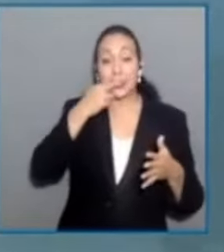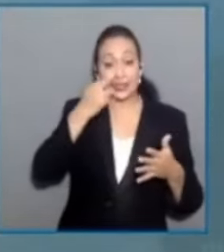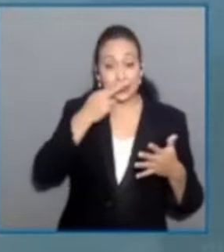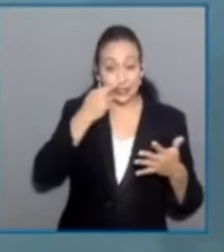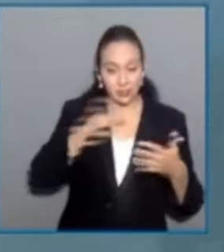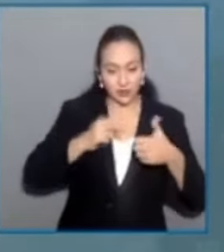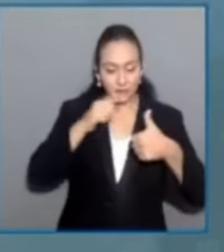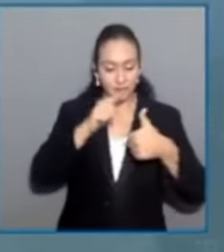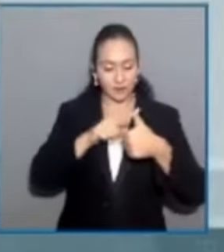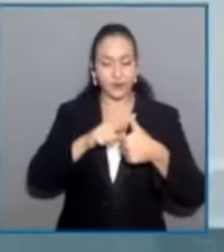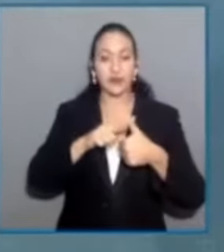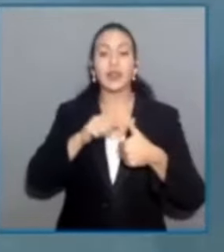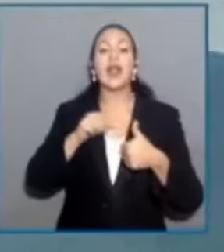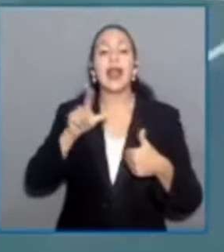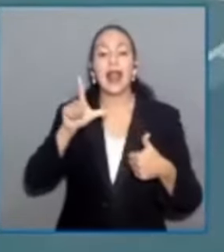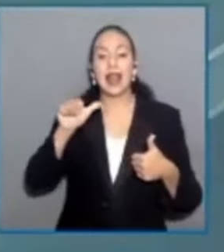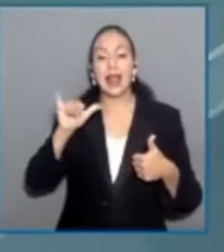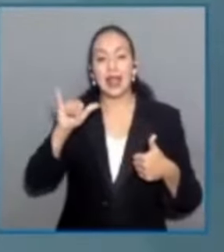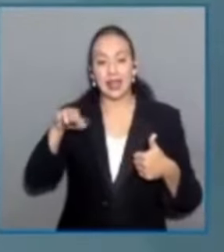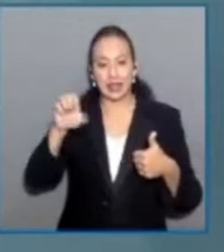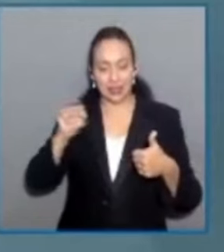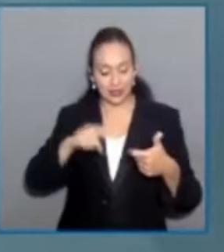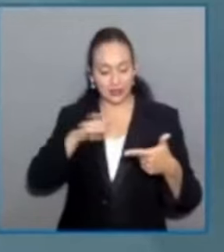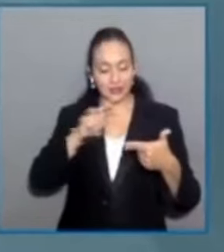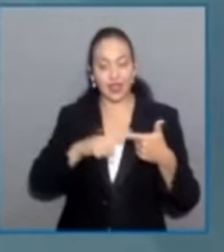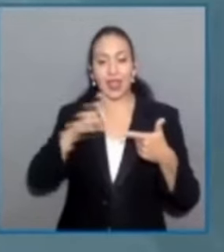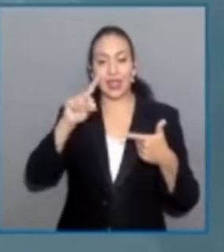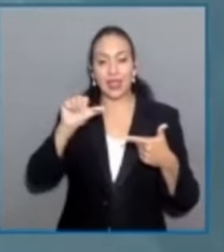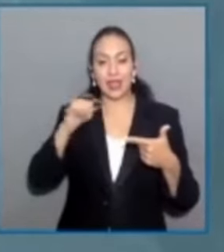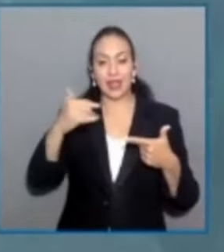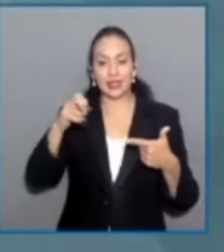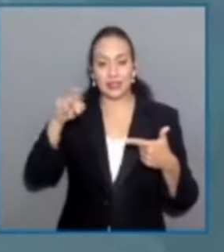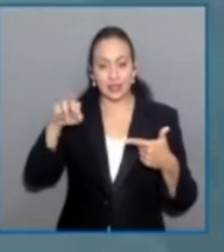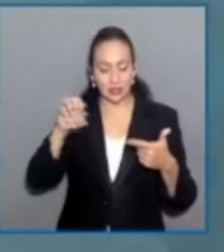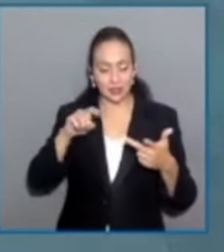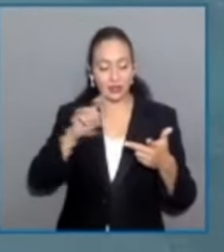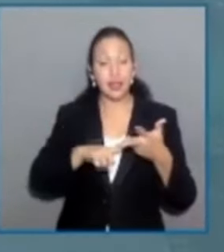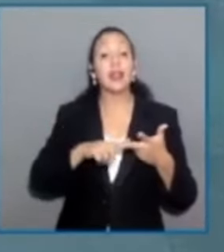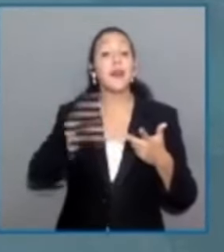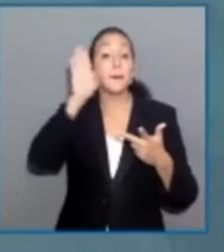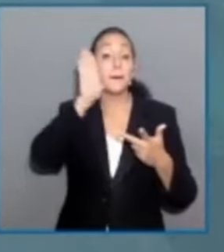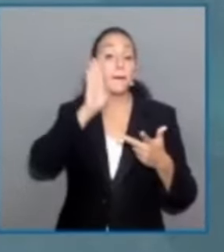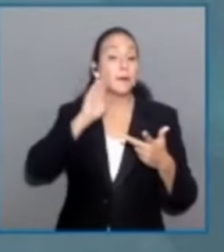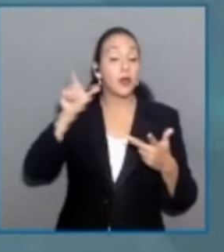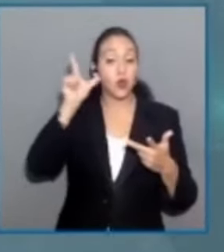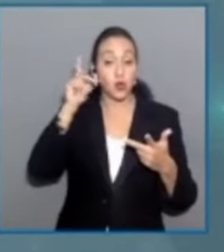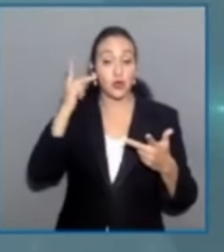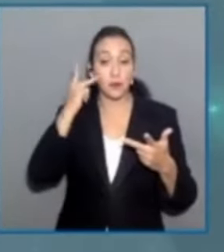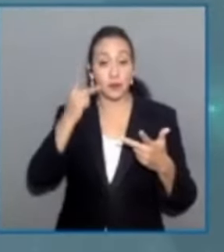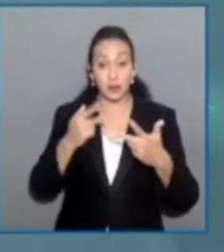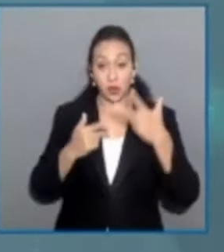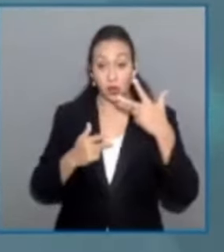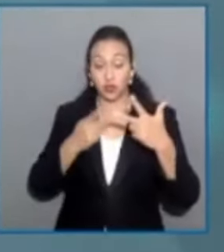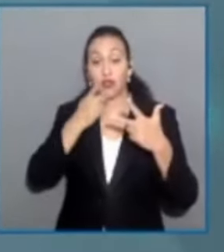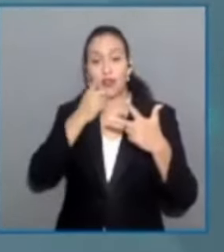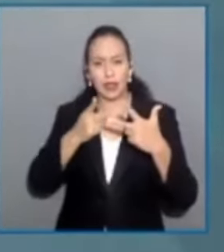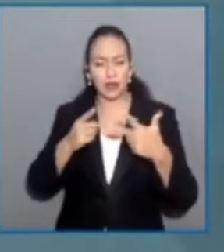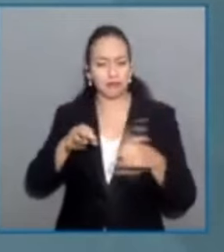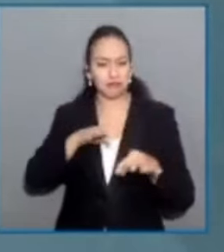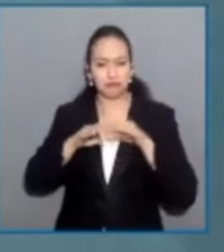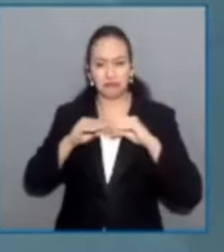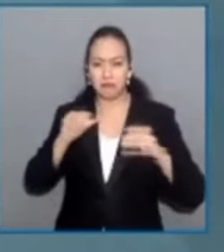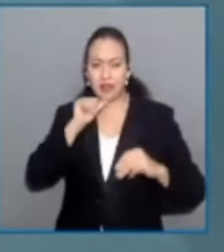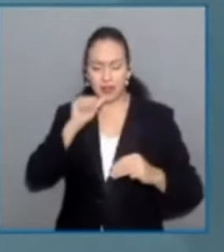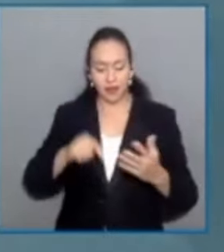laines poti Alberto Pérez dayán y la presidenta Norma Lucía piña Hernández y con el voto en contra de las ministras Yasmín Esquivel mosa y